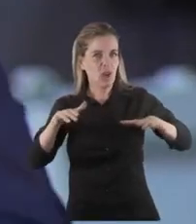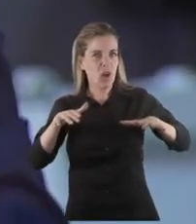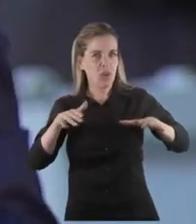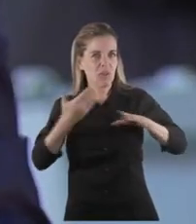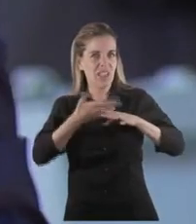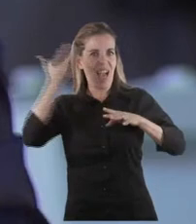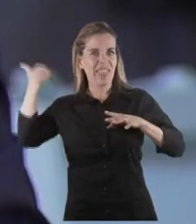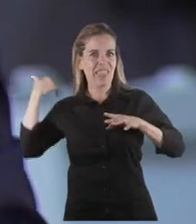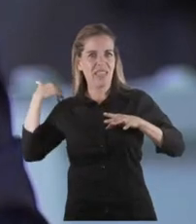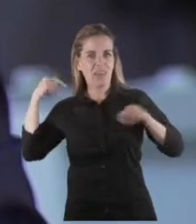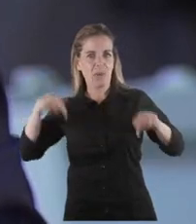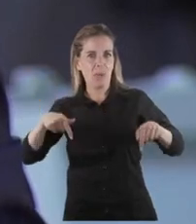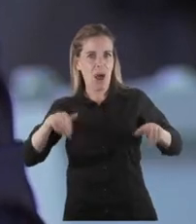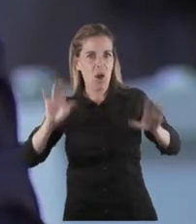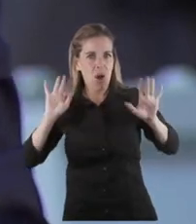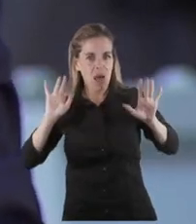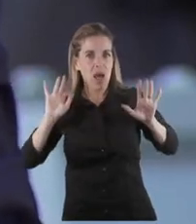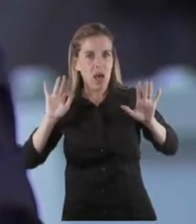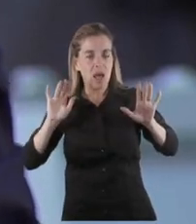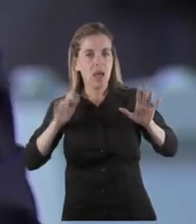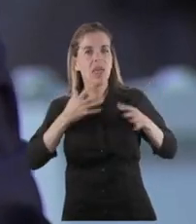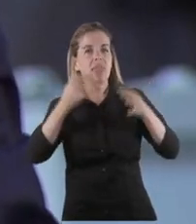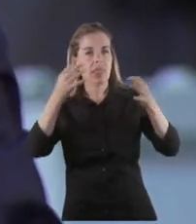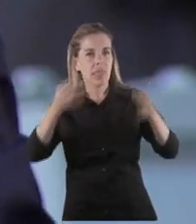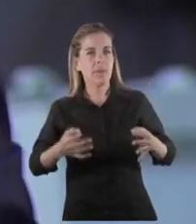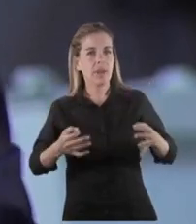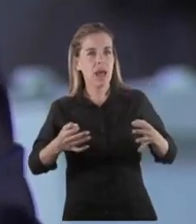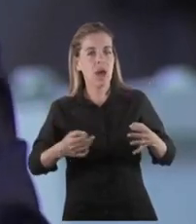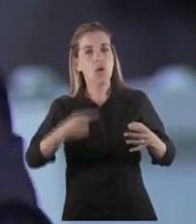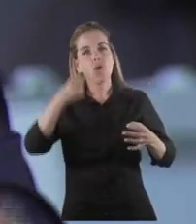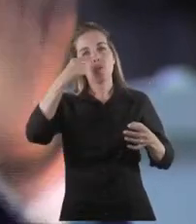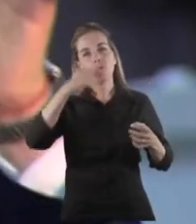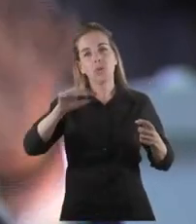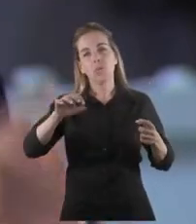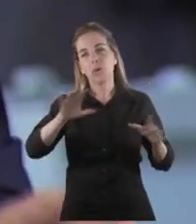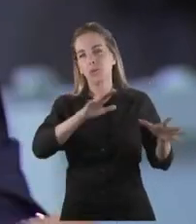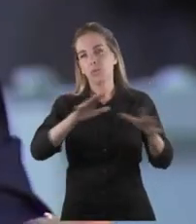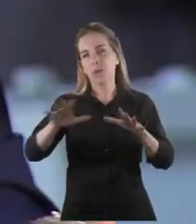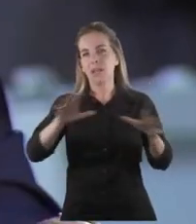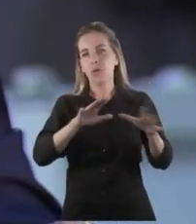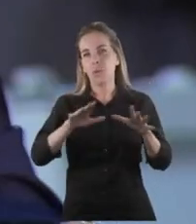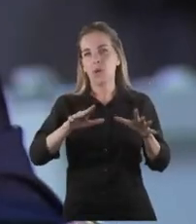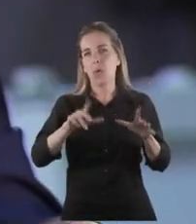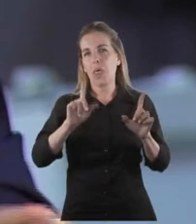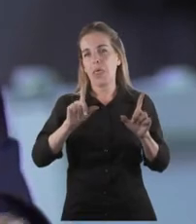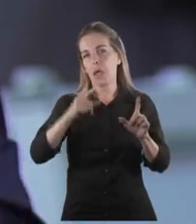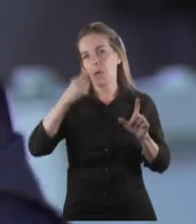2019. Y efectivamente, ha habido siempre, durante las últimas décadas desde que fue derrocado Perón en el año